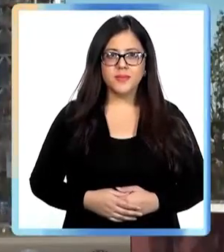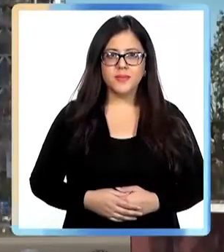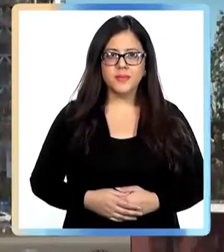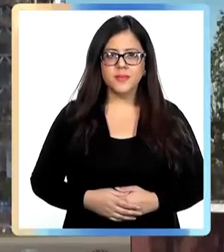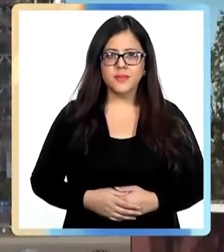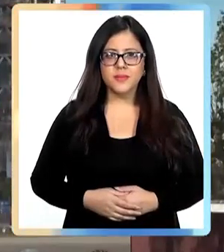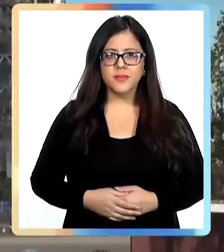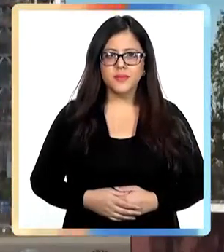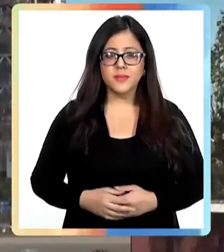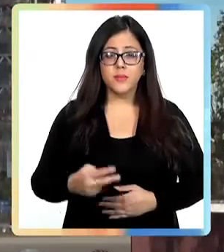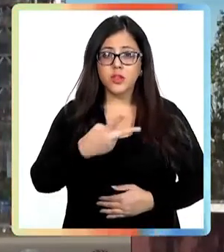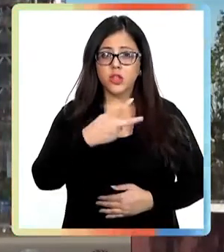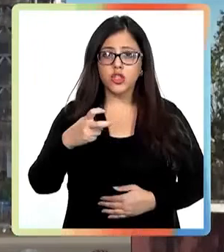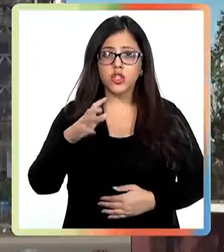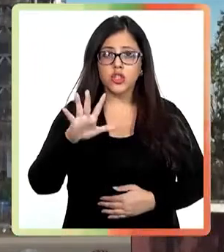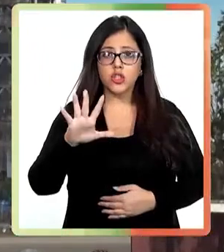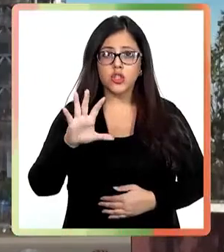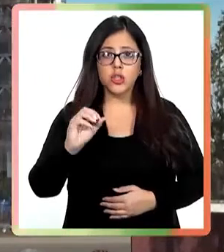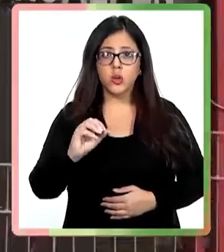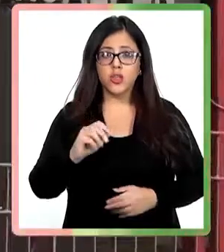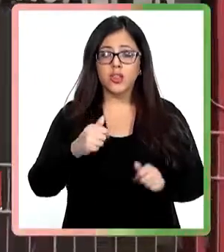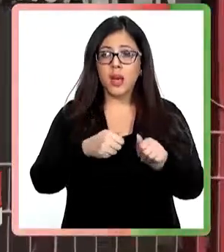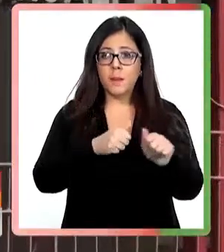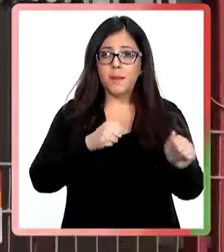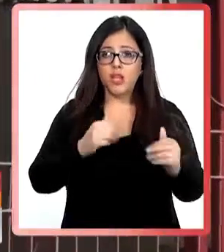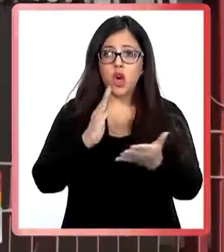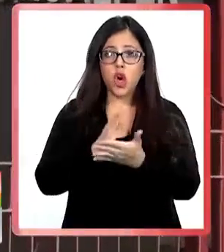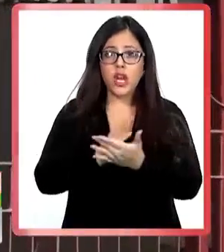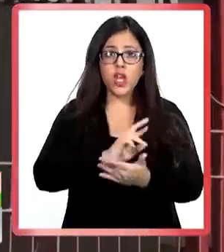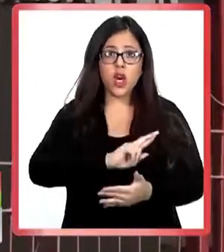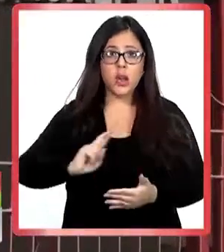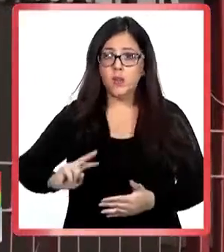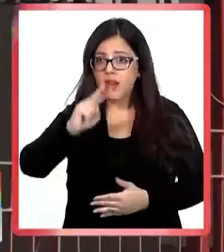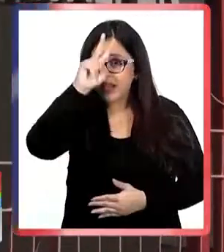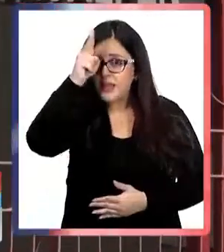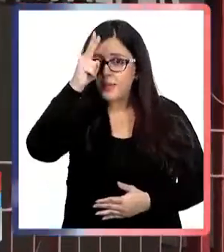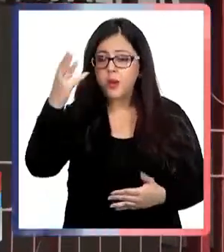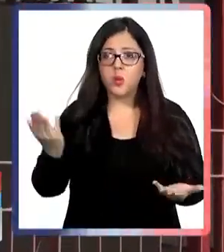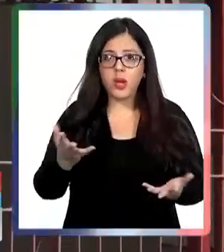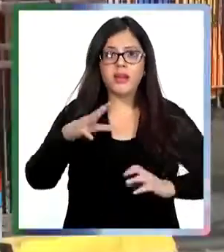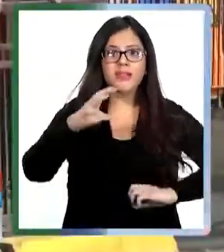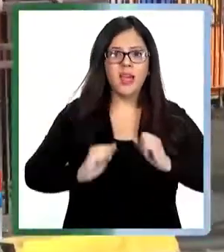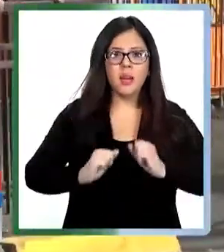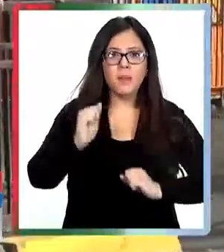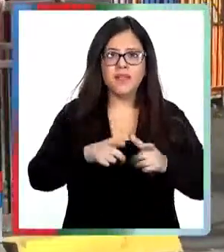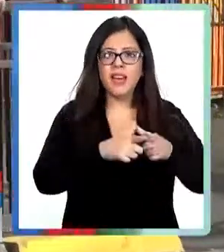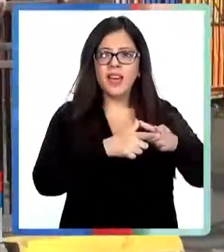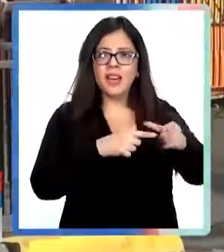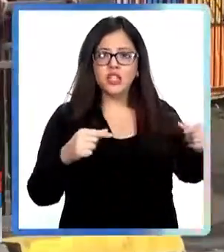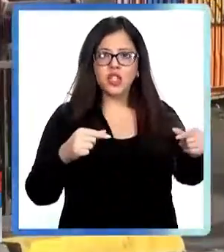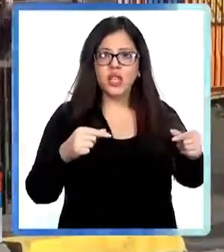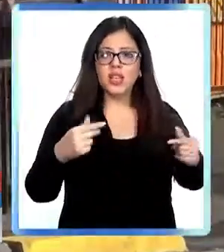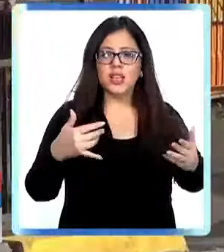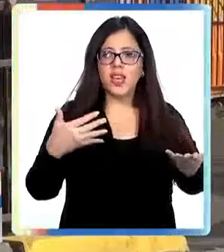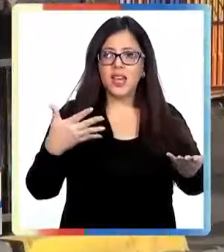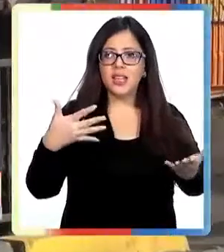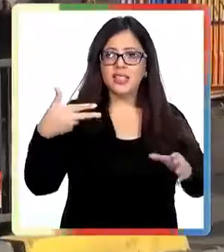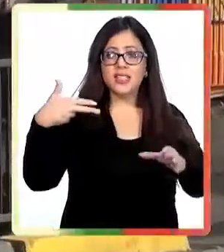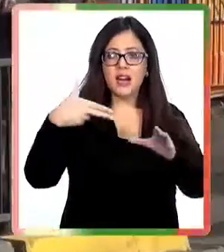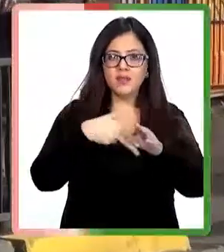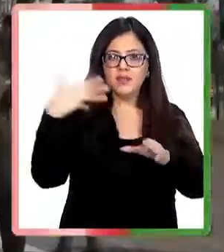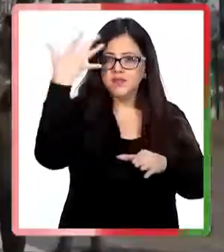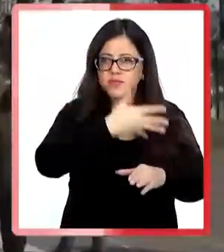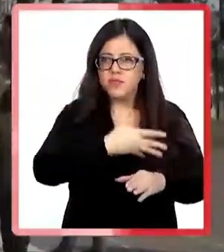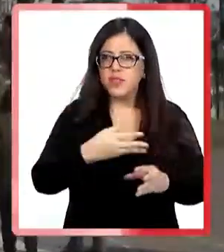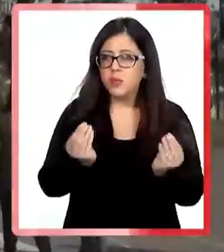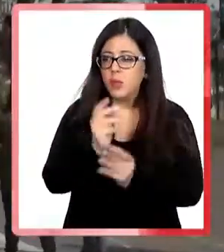A 250 metros del Colegio República del Perú se encuentra la Empresa Nacional del Petróleo, un mal vecino, según